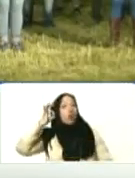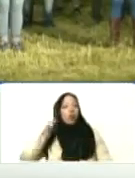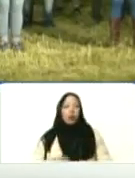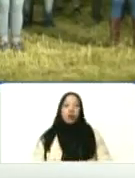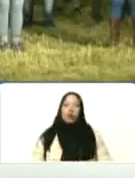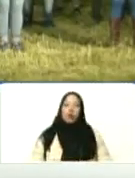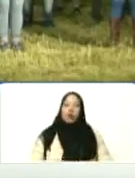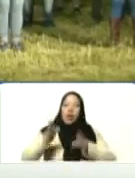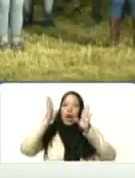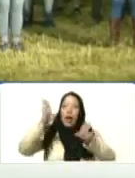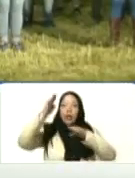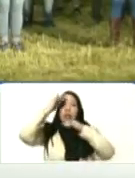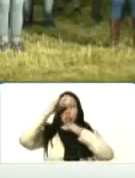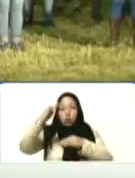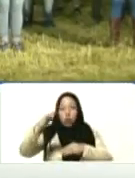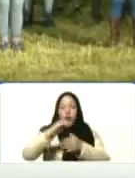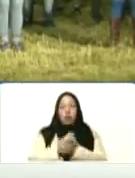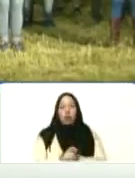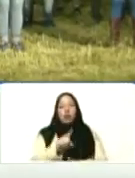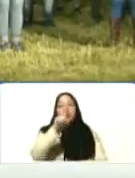para la atención de